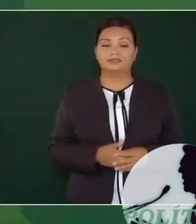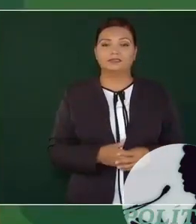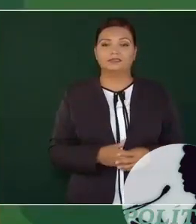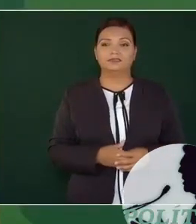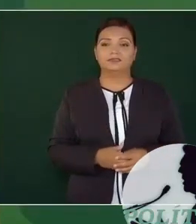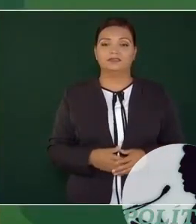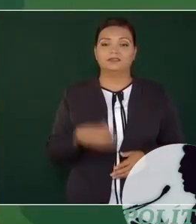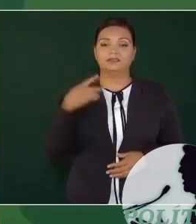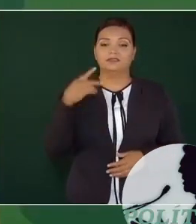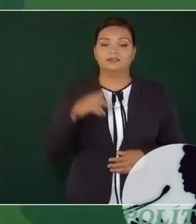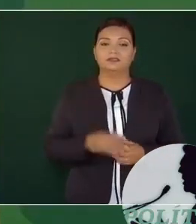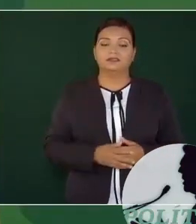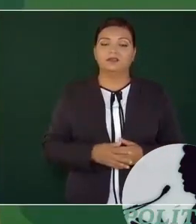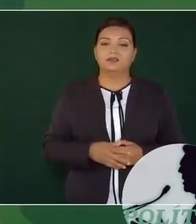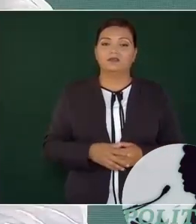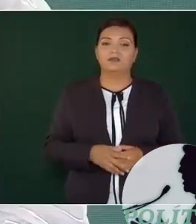el